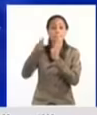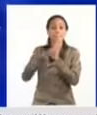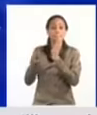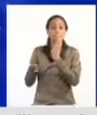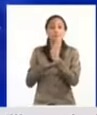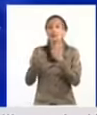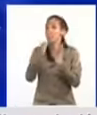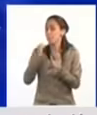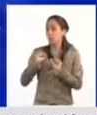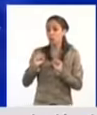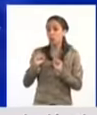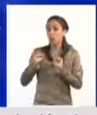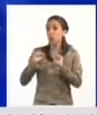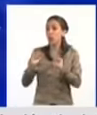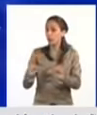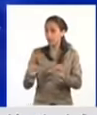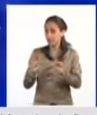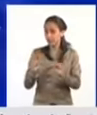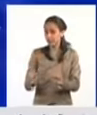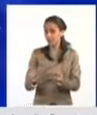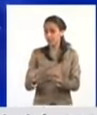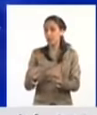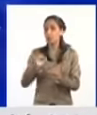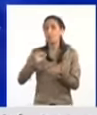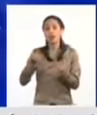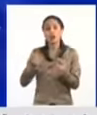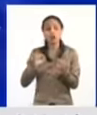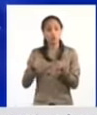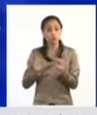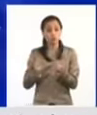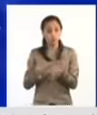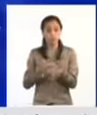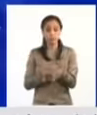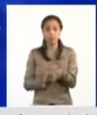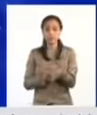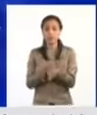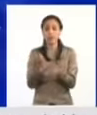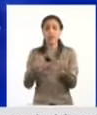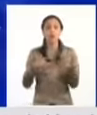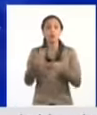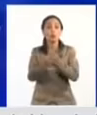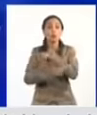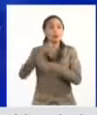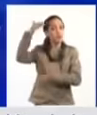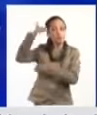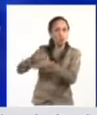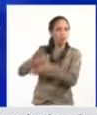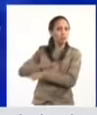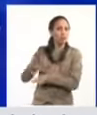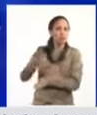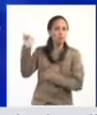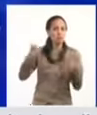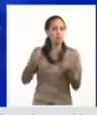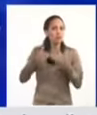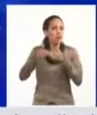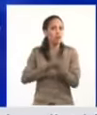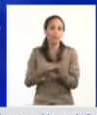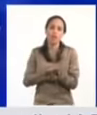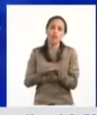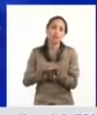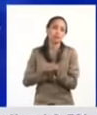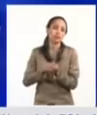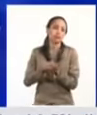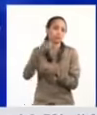rigurosas desde el punto de vista de evitar la introducción. Hay países que cierran completamente la frontera y no entra ninguno